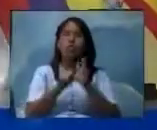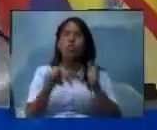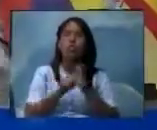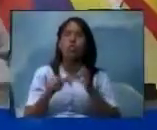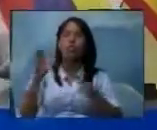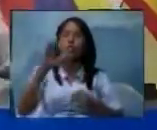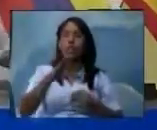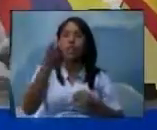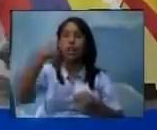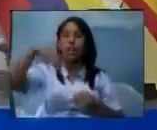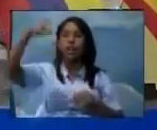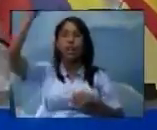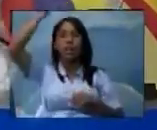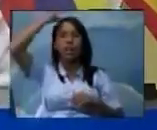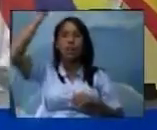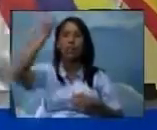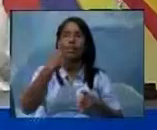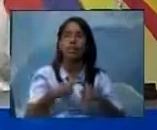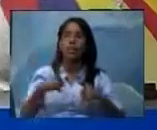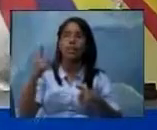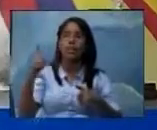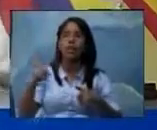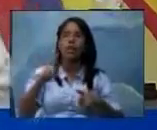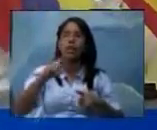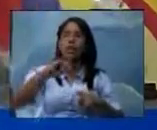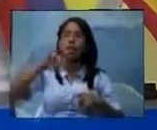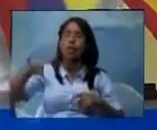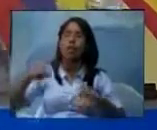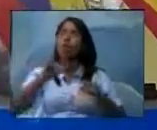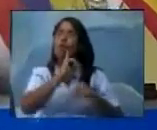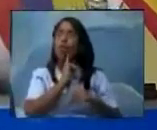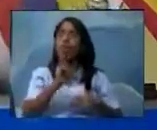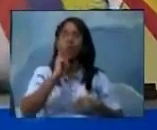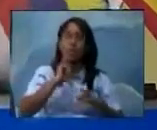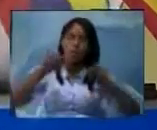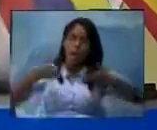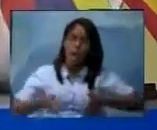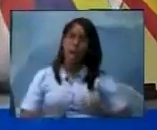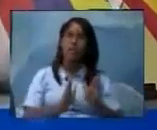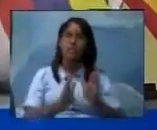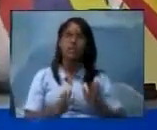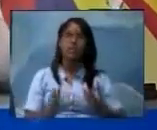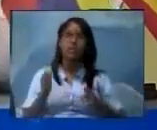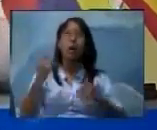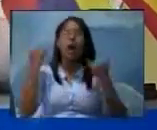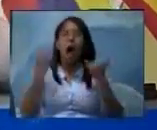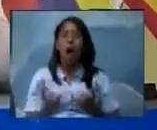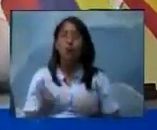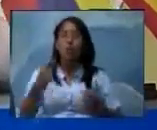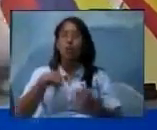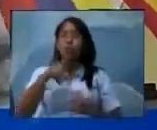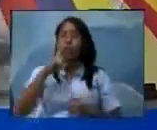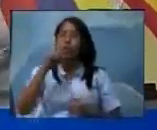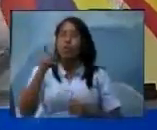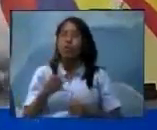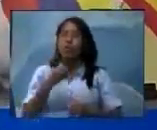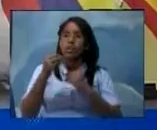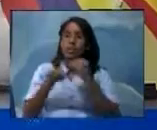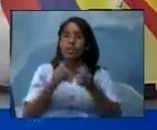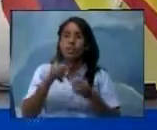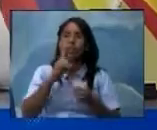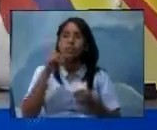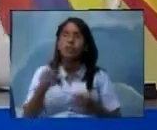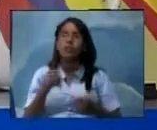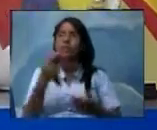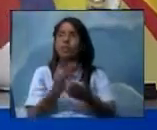¿Dónde está el rey de los judíos que ha nacido? Ahora yo pregunto, le voy a hacer esta